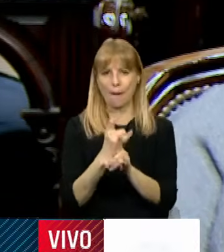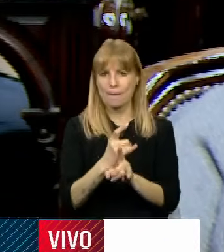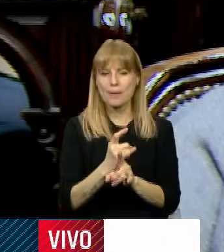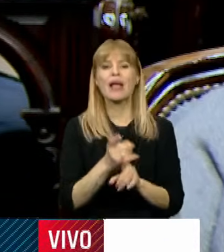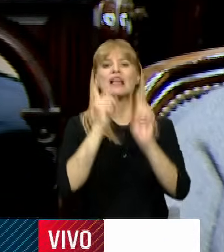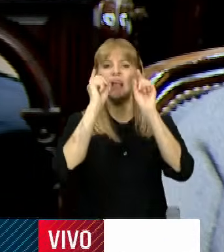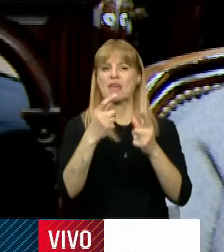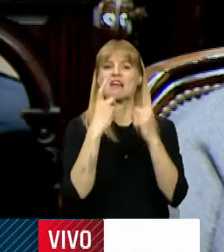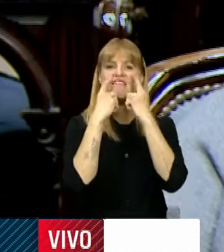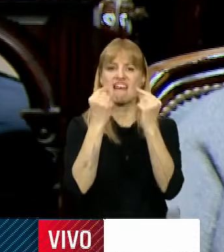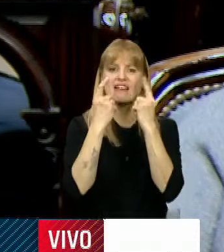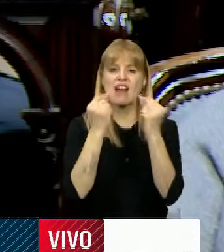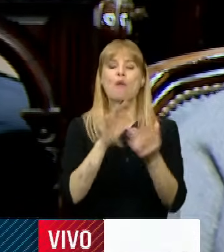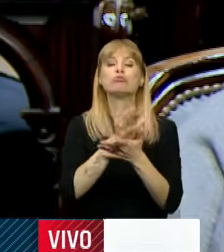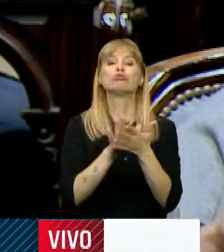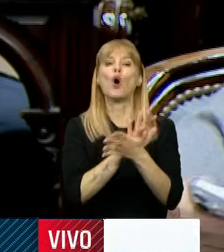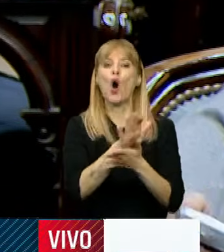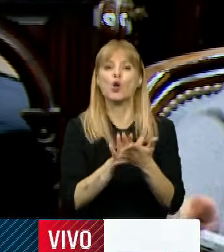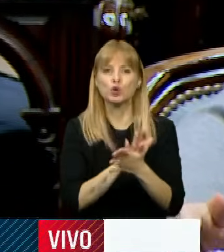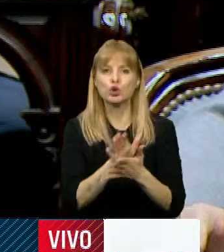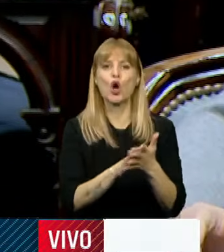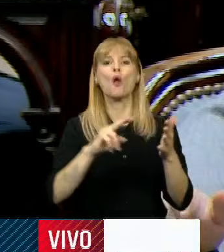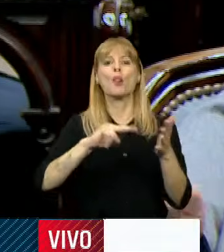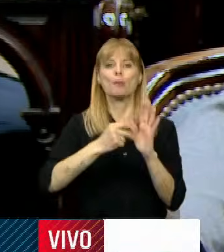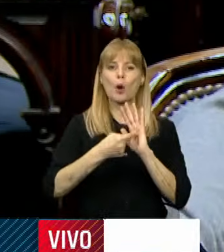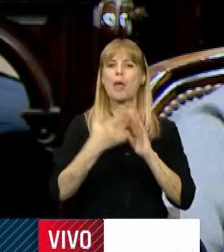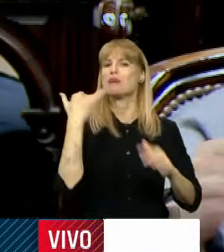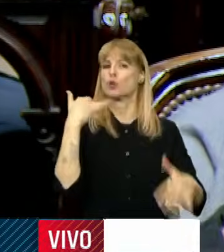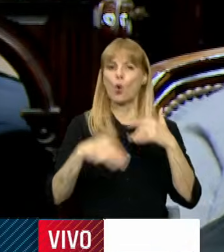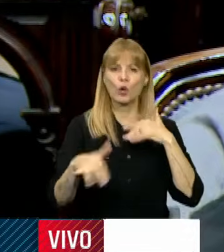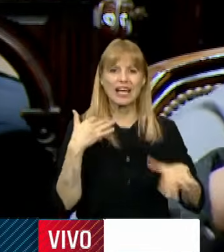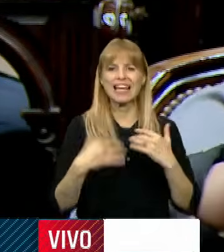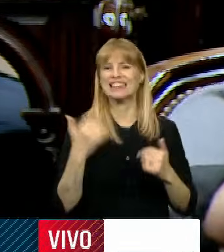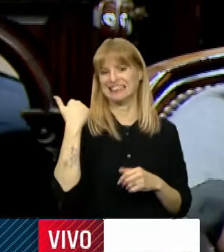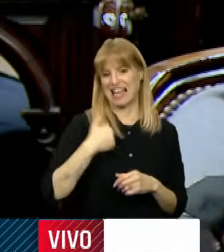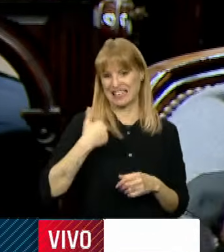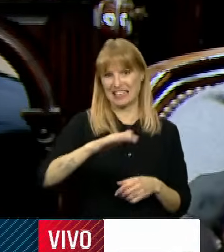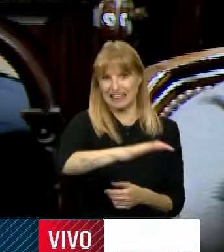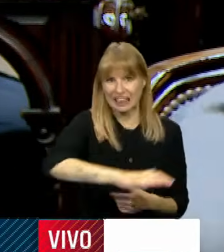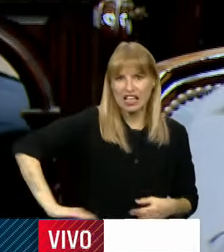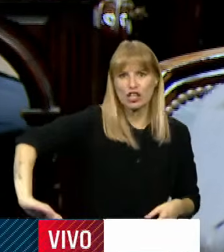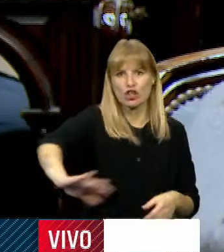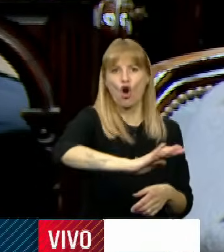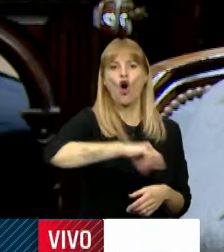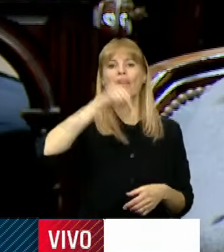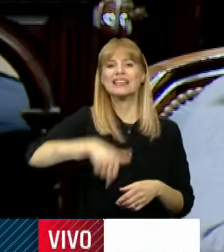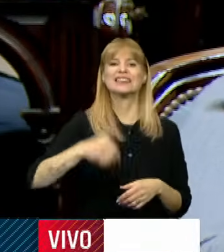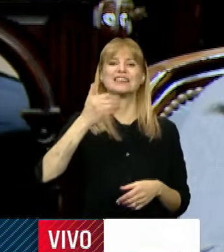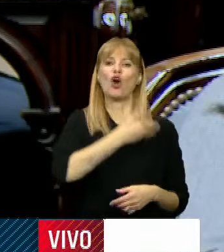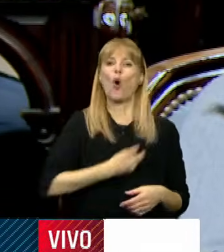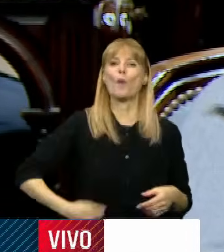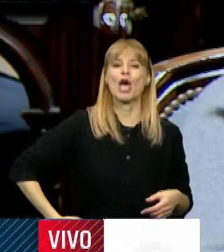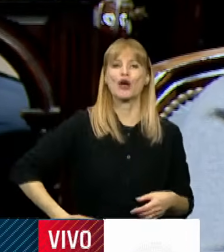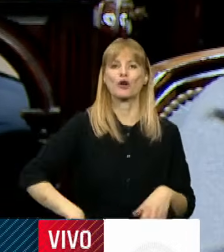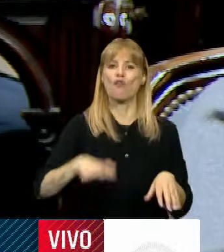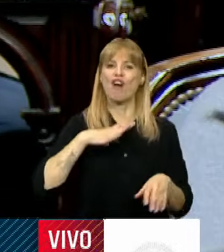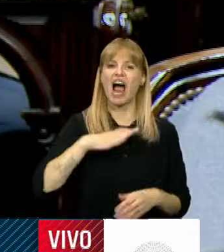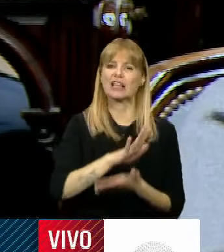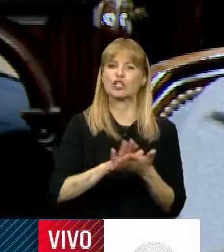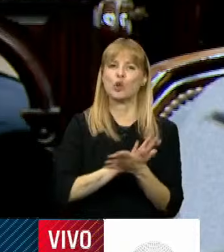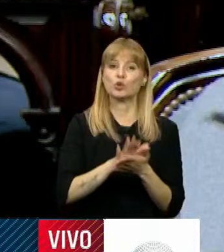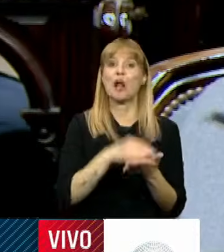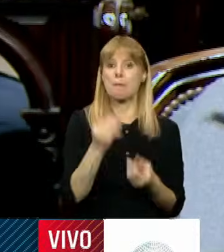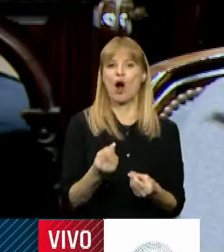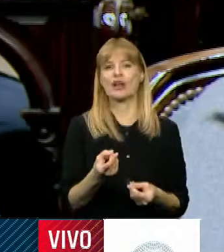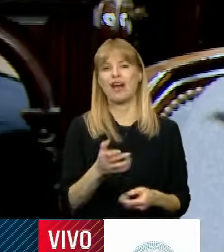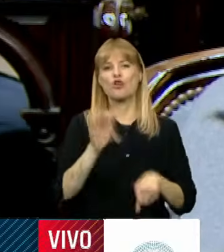ir reclamando la solución de los problemas urgentes que tienen los argentinos y que este gobierno no soluciona porque lo tiene